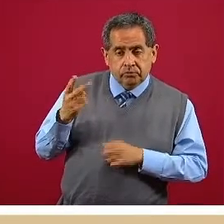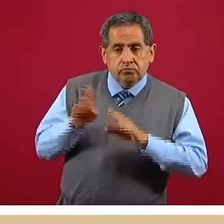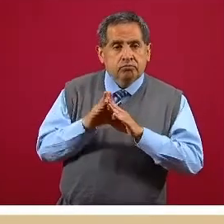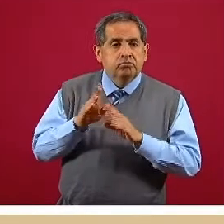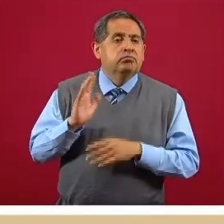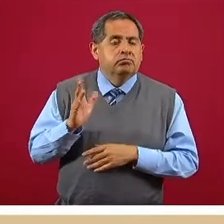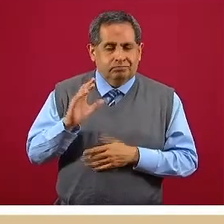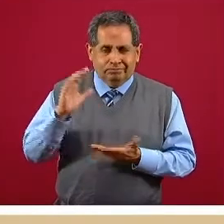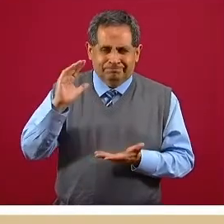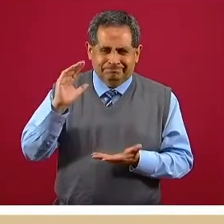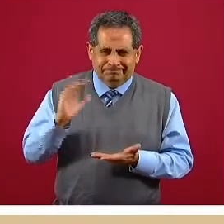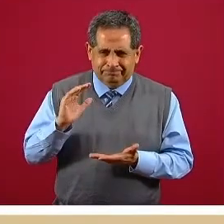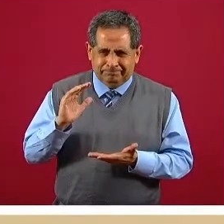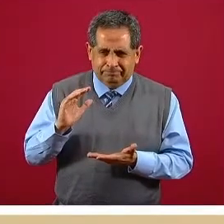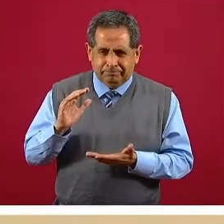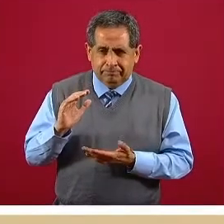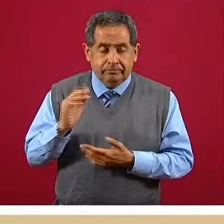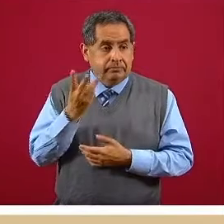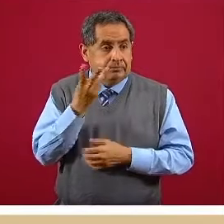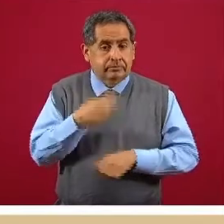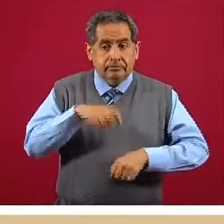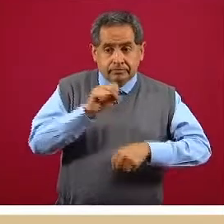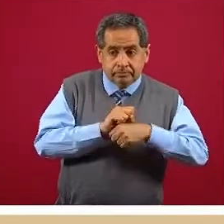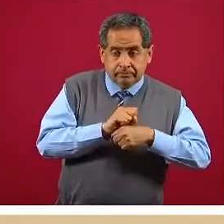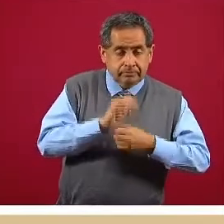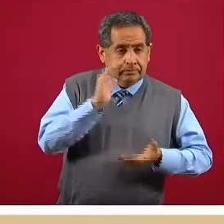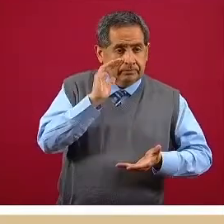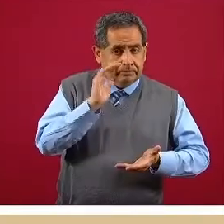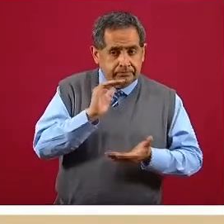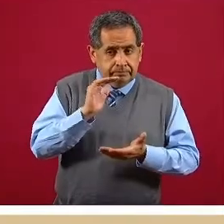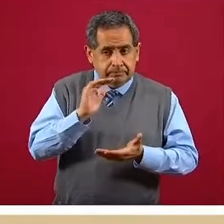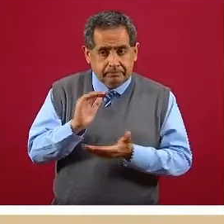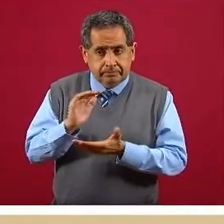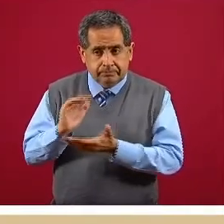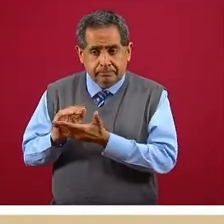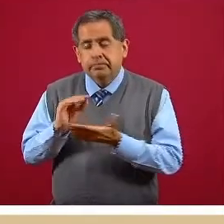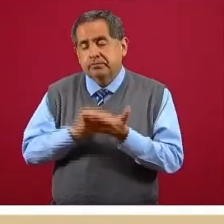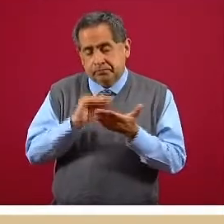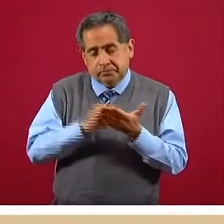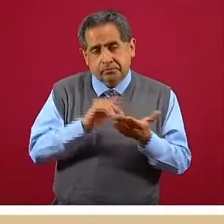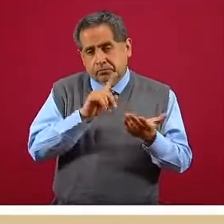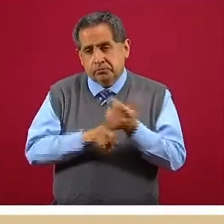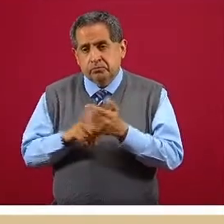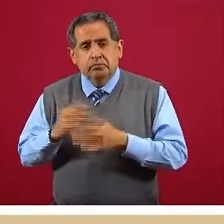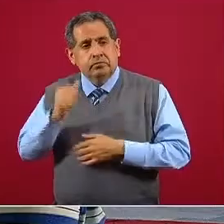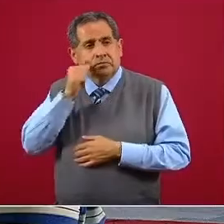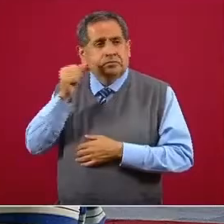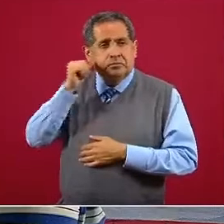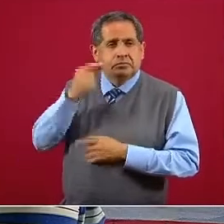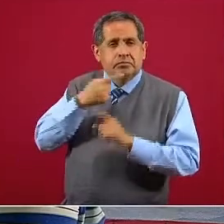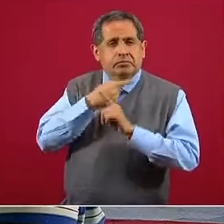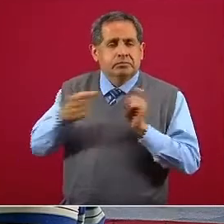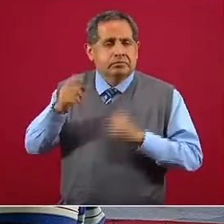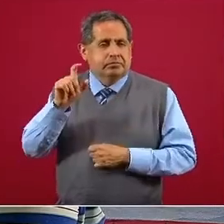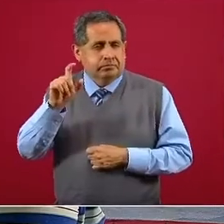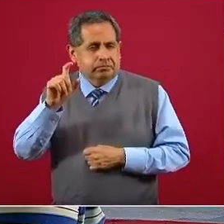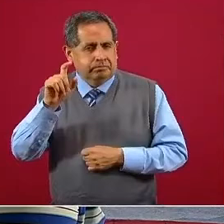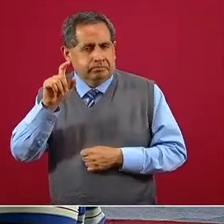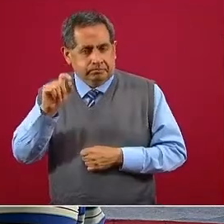una reducción que continúa ya por 3 semanas consecutivas. Ayer la reducción era de menos